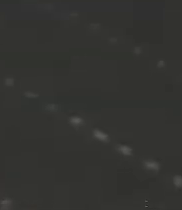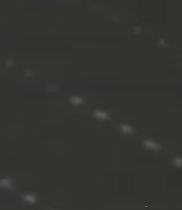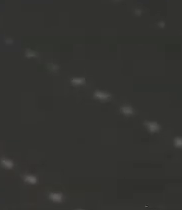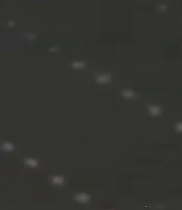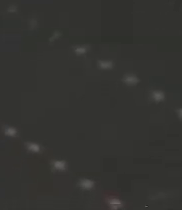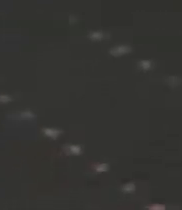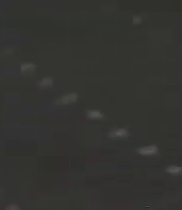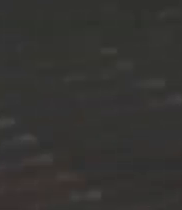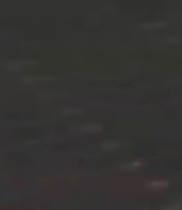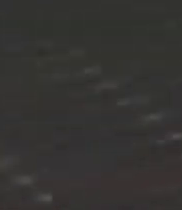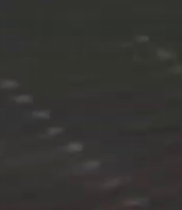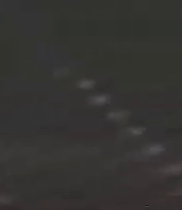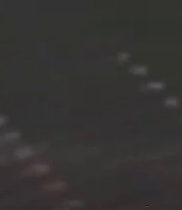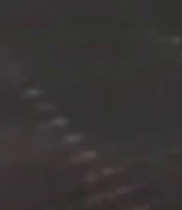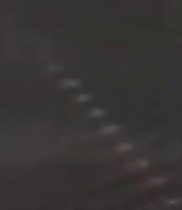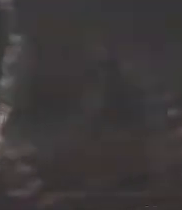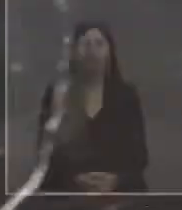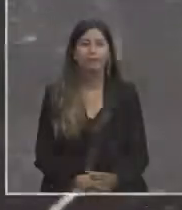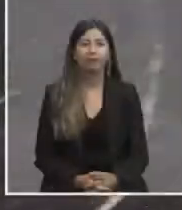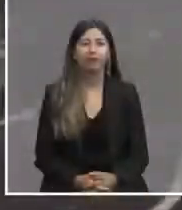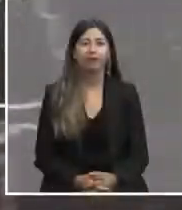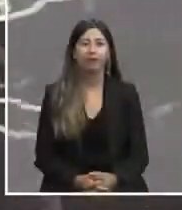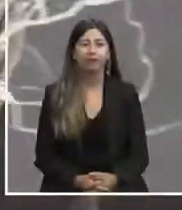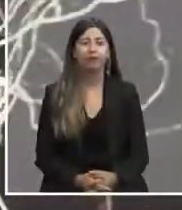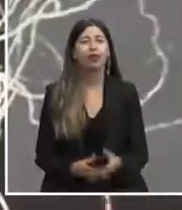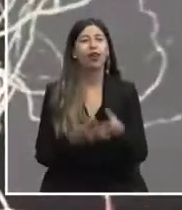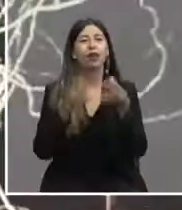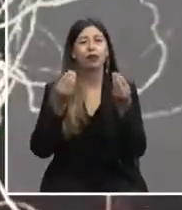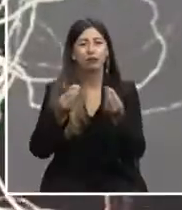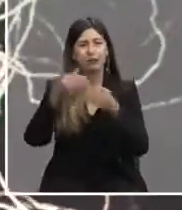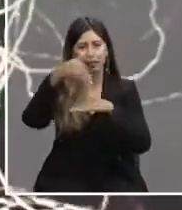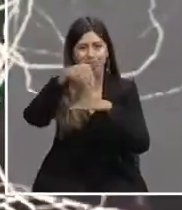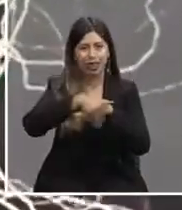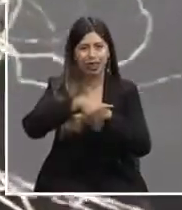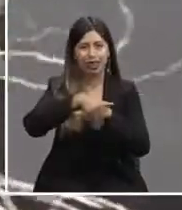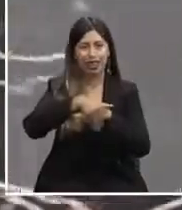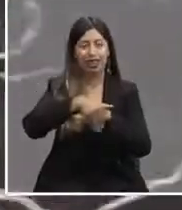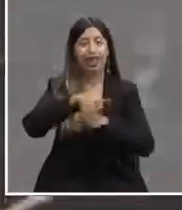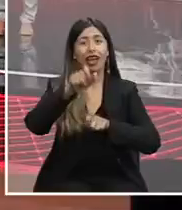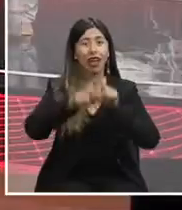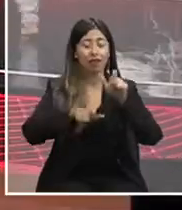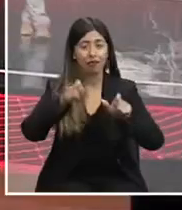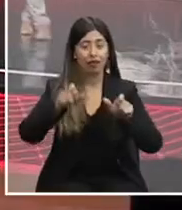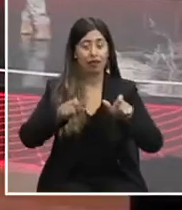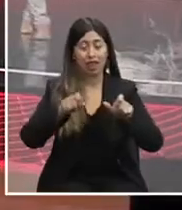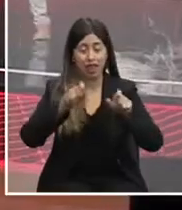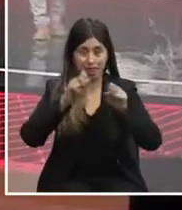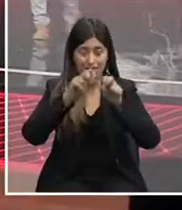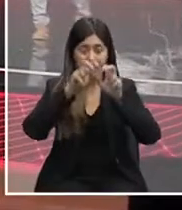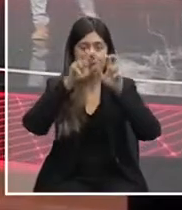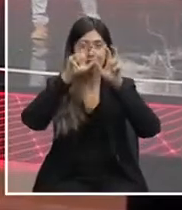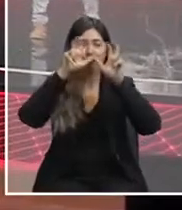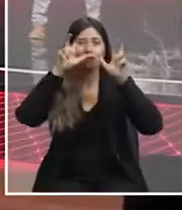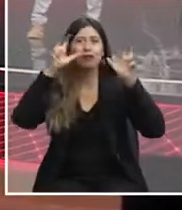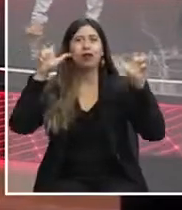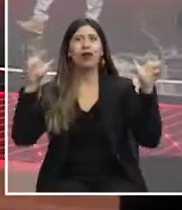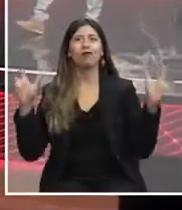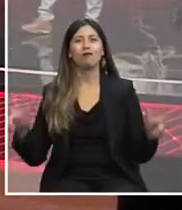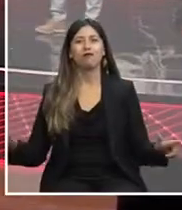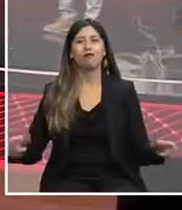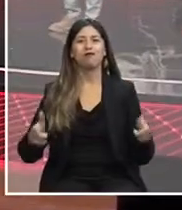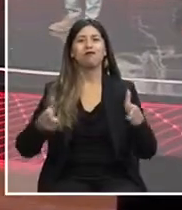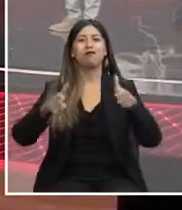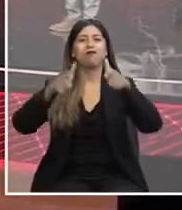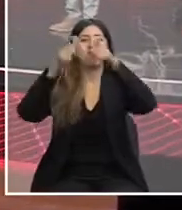Muy buenas tardes. Los gigantes realmente despiertan. Lo vimos hace dos días atrás. Los